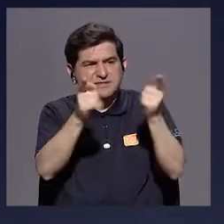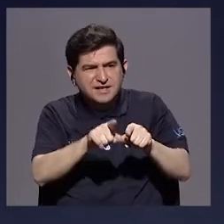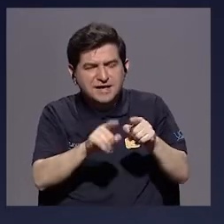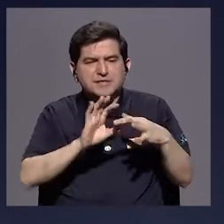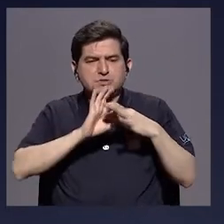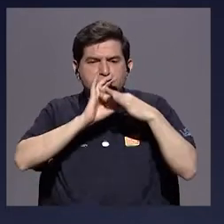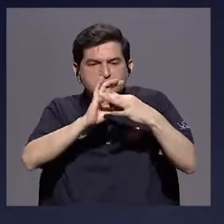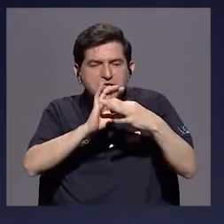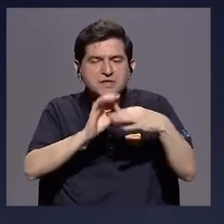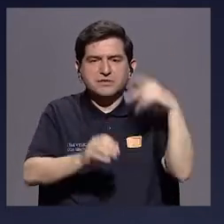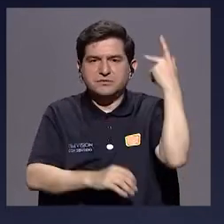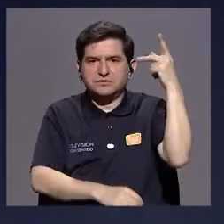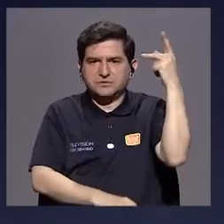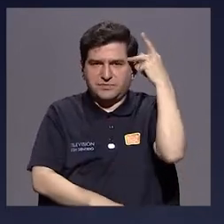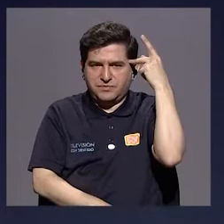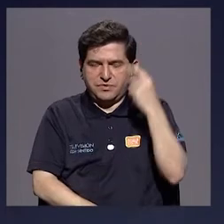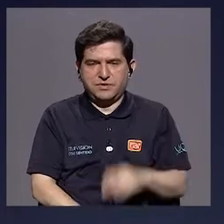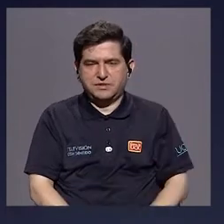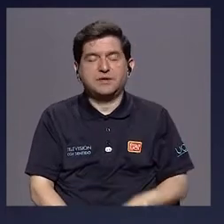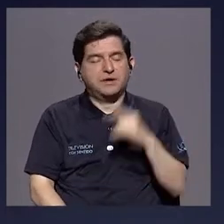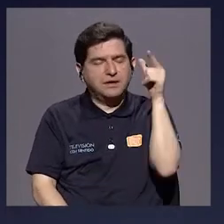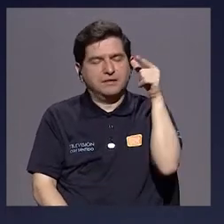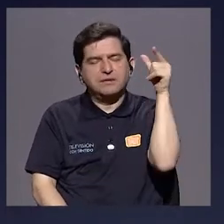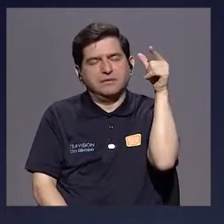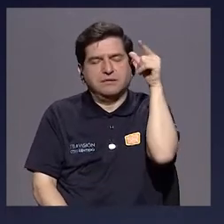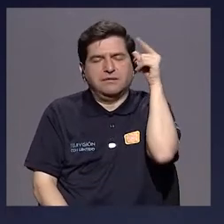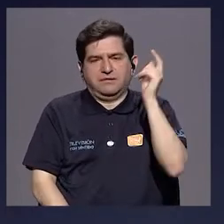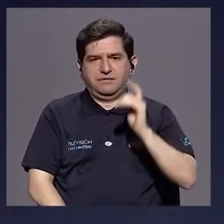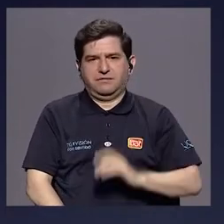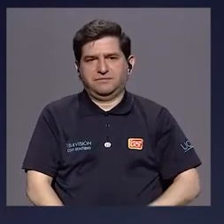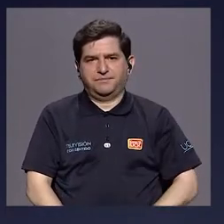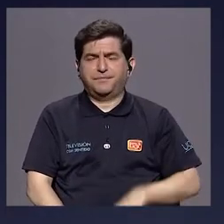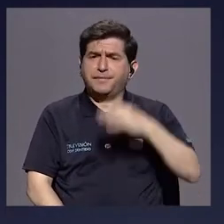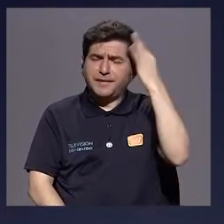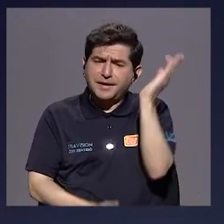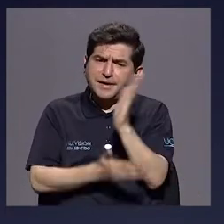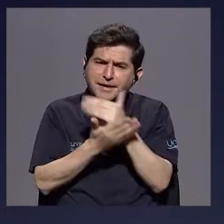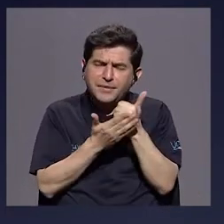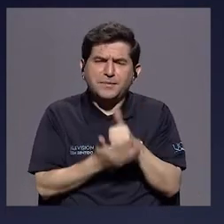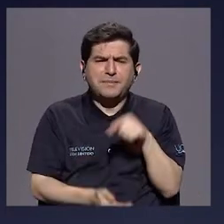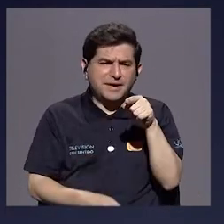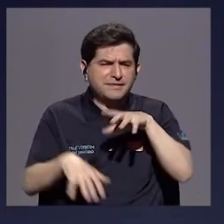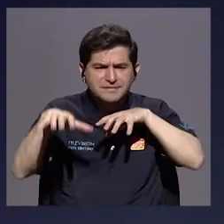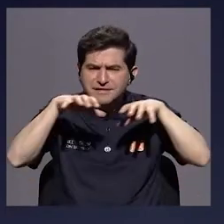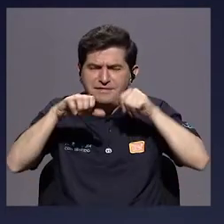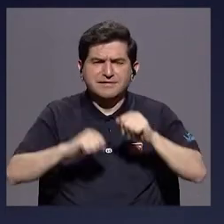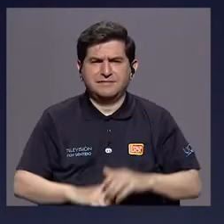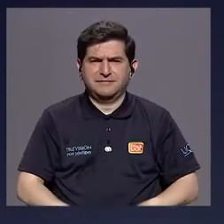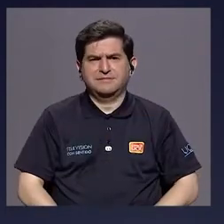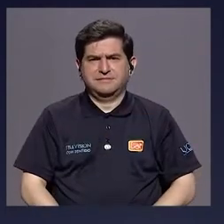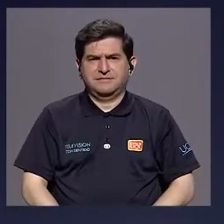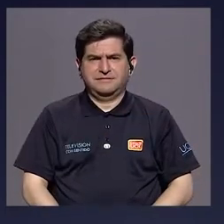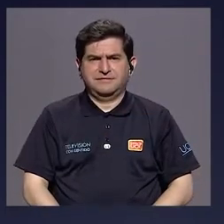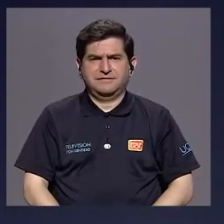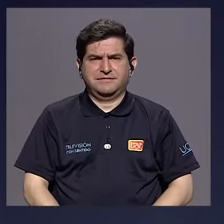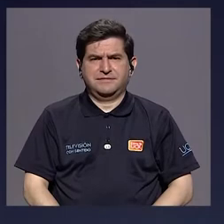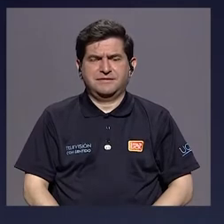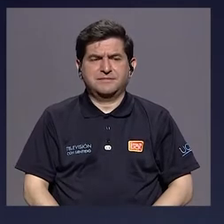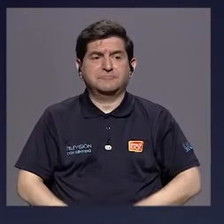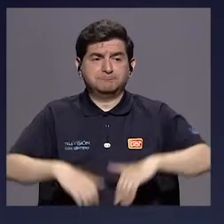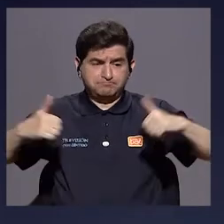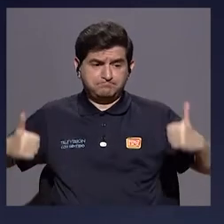ligados a la política sin lugar a dudas y creo que parte de esta bienal ha sido un